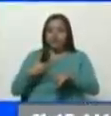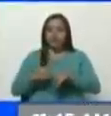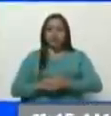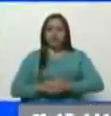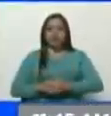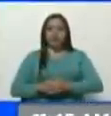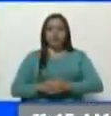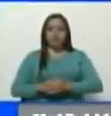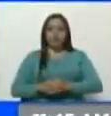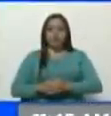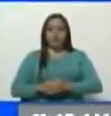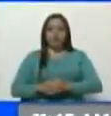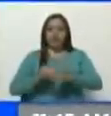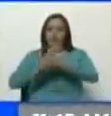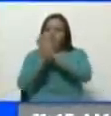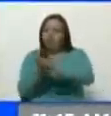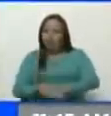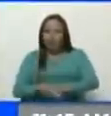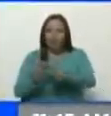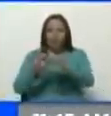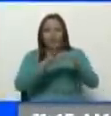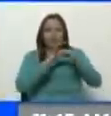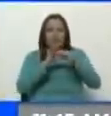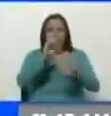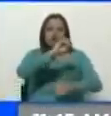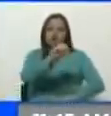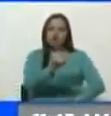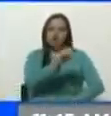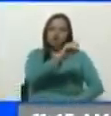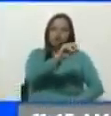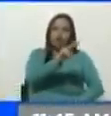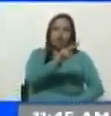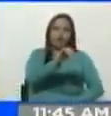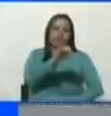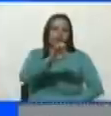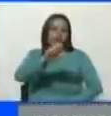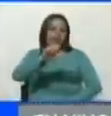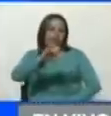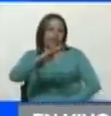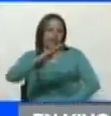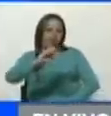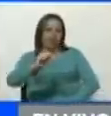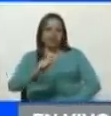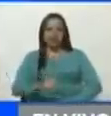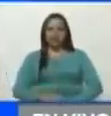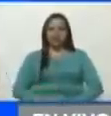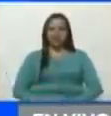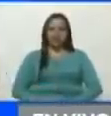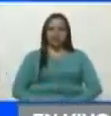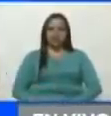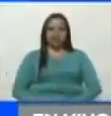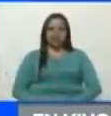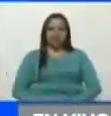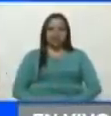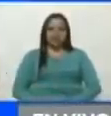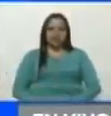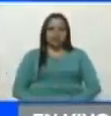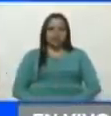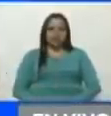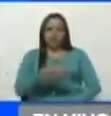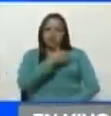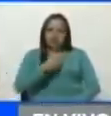Unión Soviética. Imagínense ustedes eso, un enemigo que fue capaz de